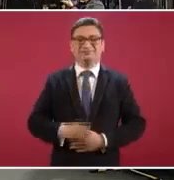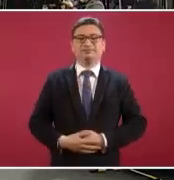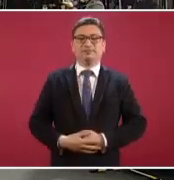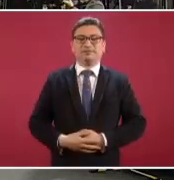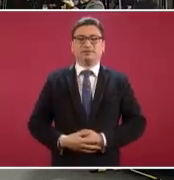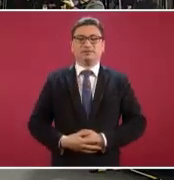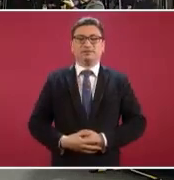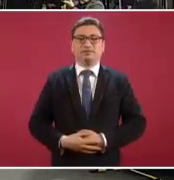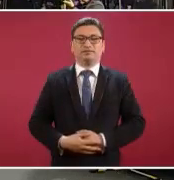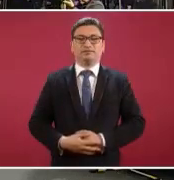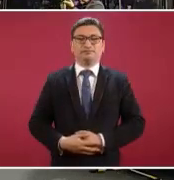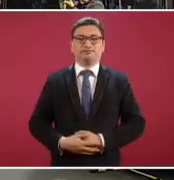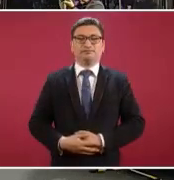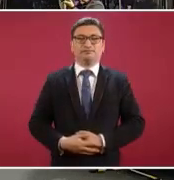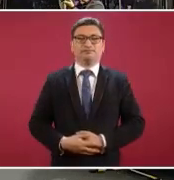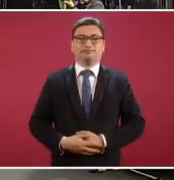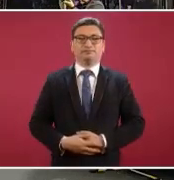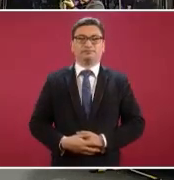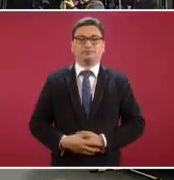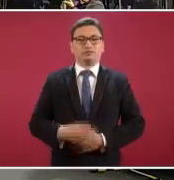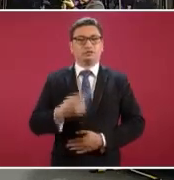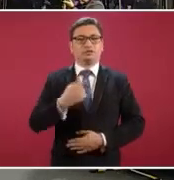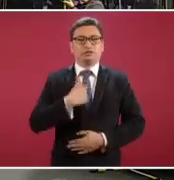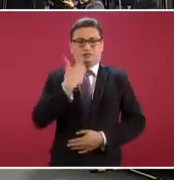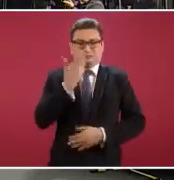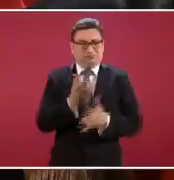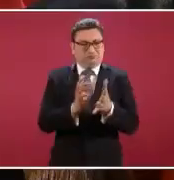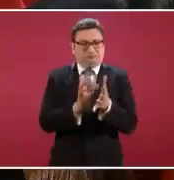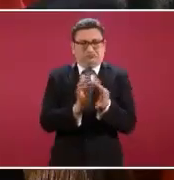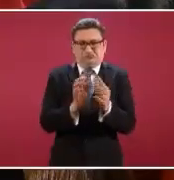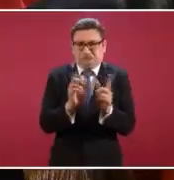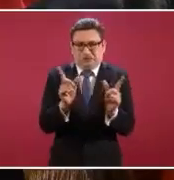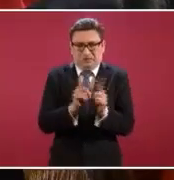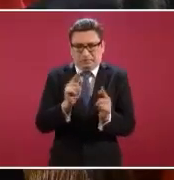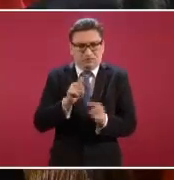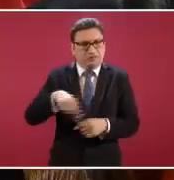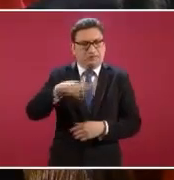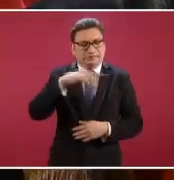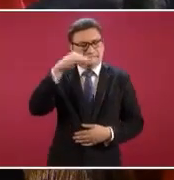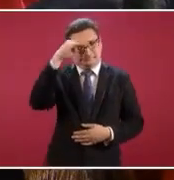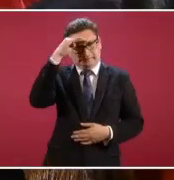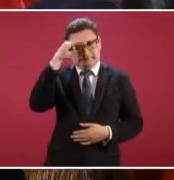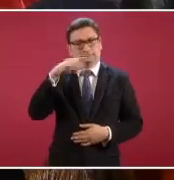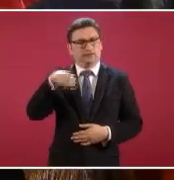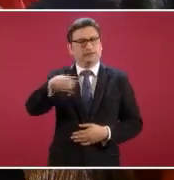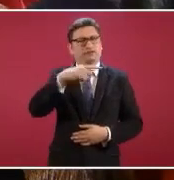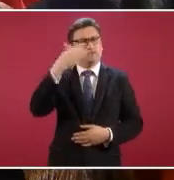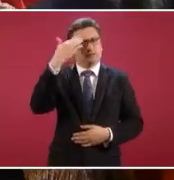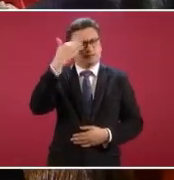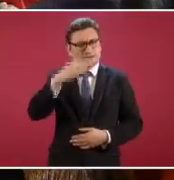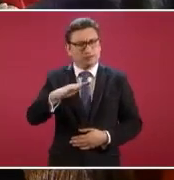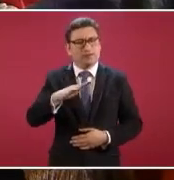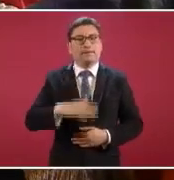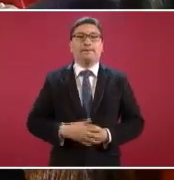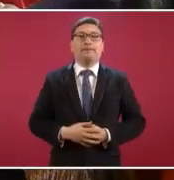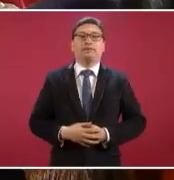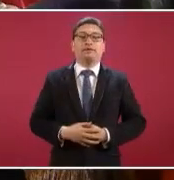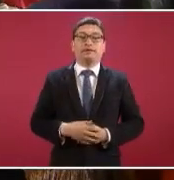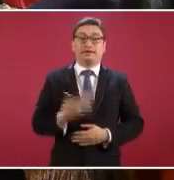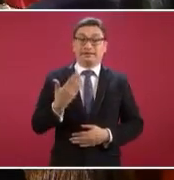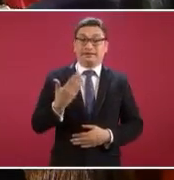Haría yo una primera reflexión muy breve. Como ustedes saben, en cuanto se